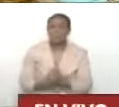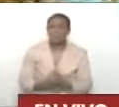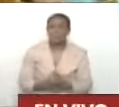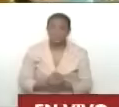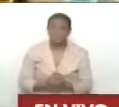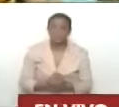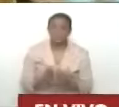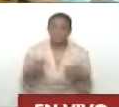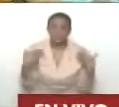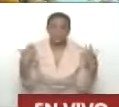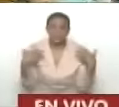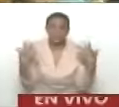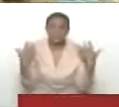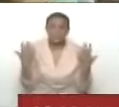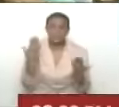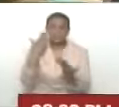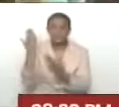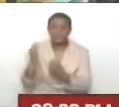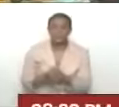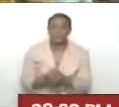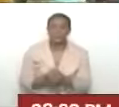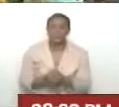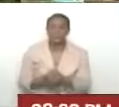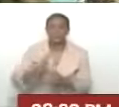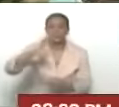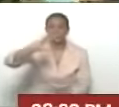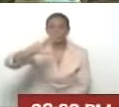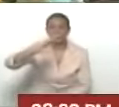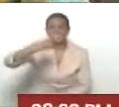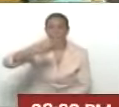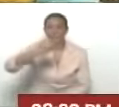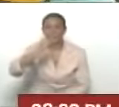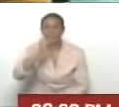Benito, los